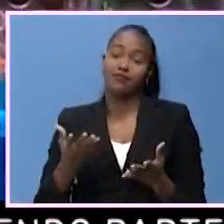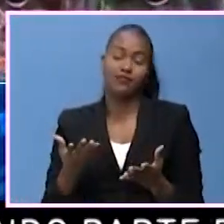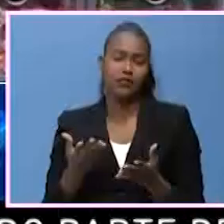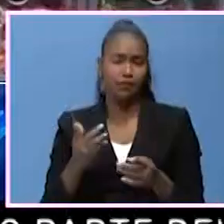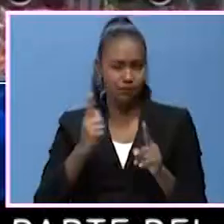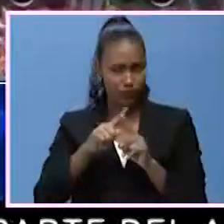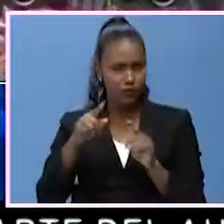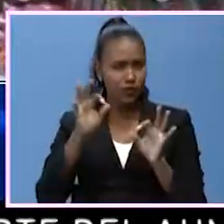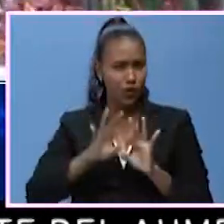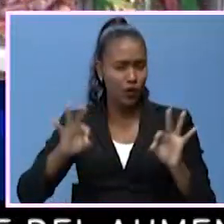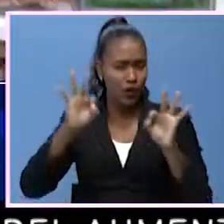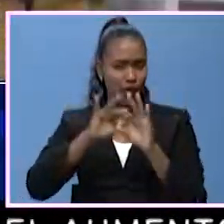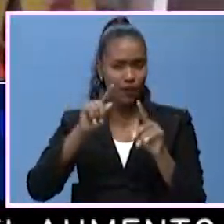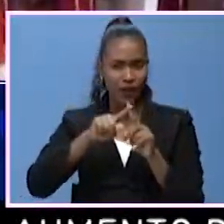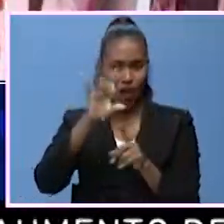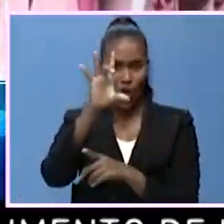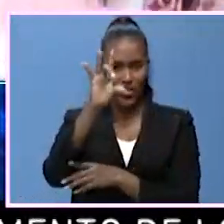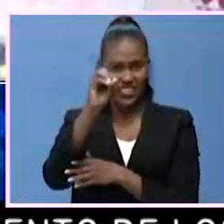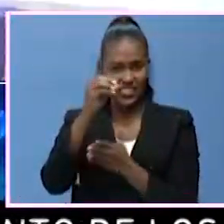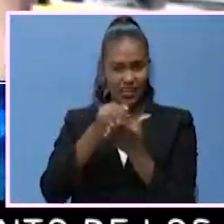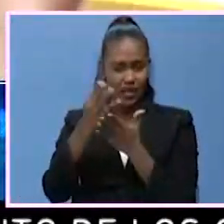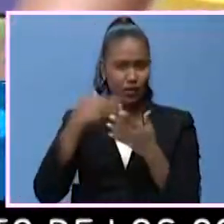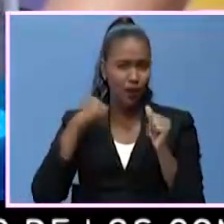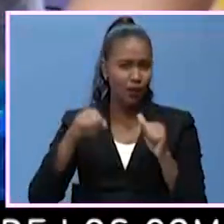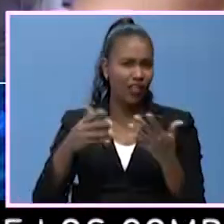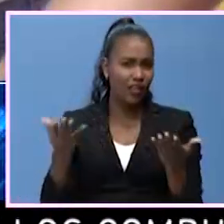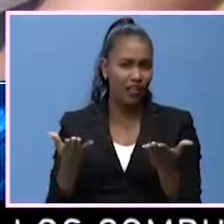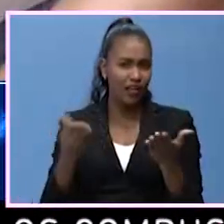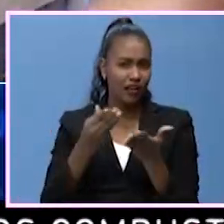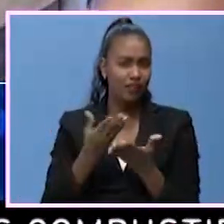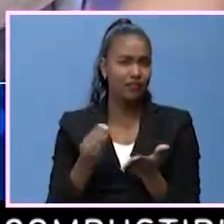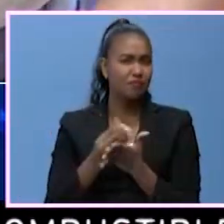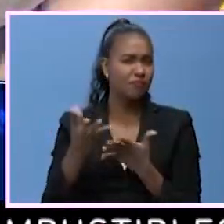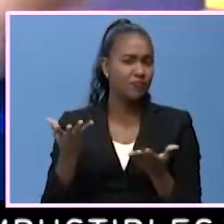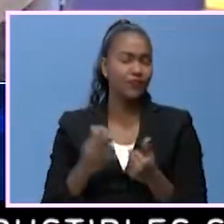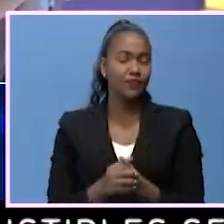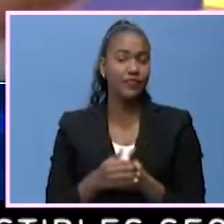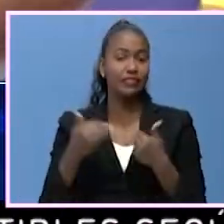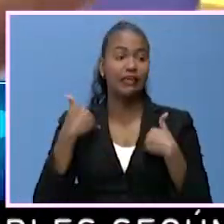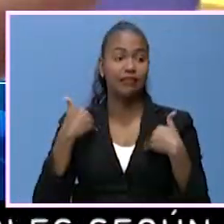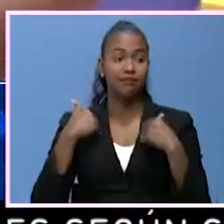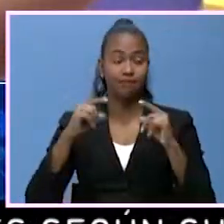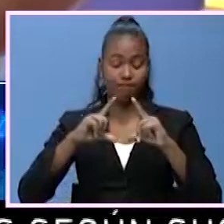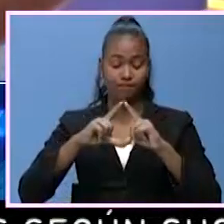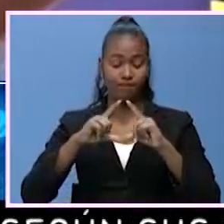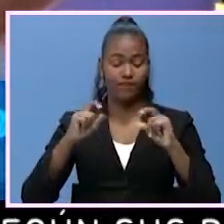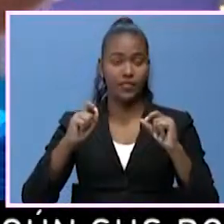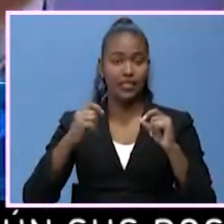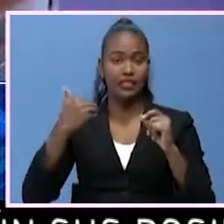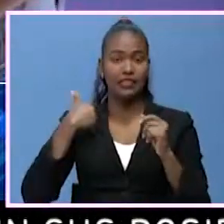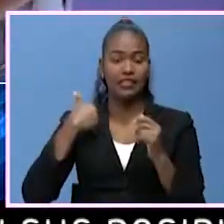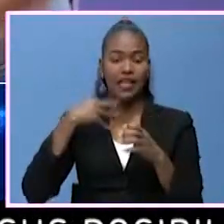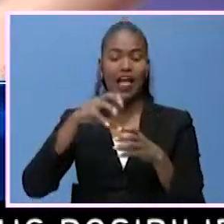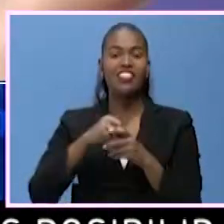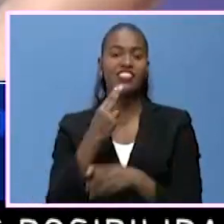muy interesante. ¿Y con 80 pesos qué ya puedo hacer? Tenemos unas tarjetas que traen